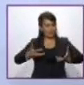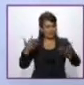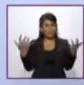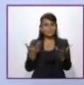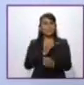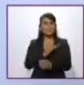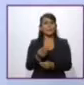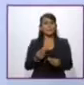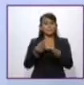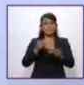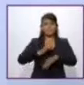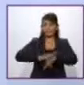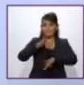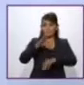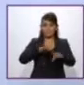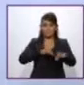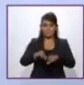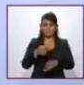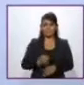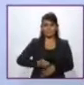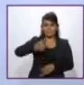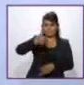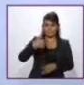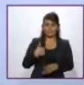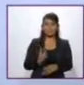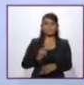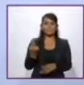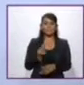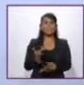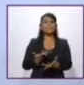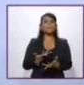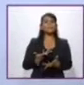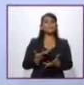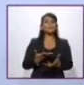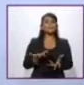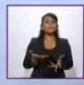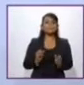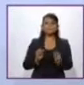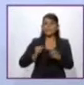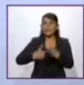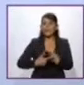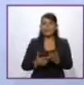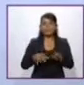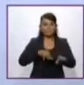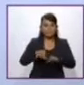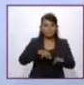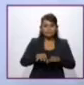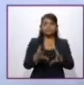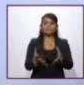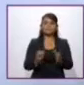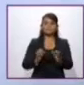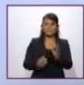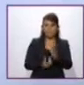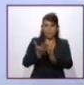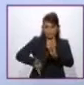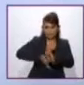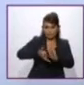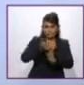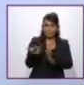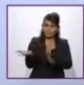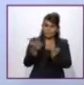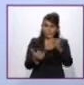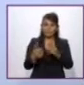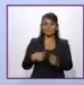primer lugar, desde el principio empezaremos con alguna obra pública que generara empleos. También ya estamos hablando con los